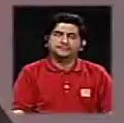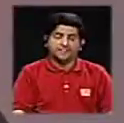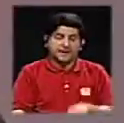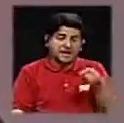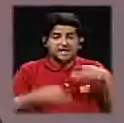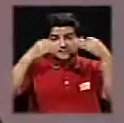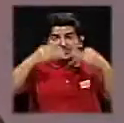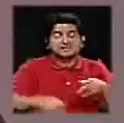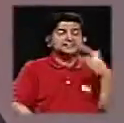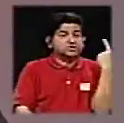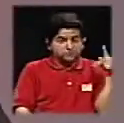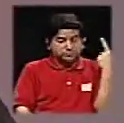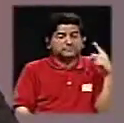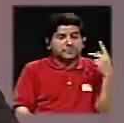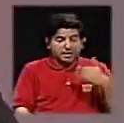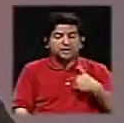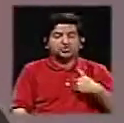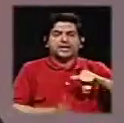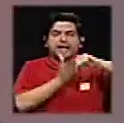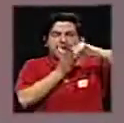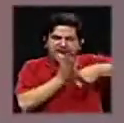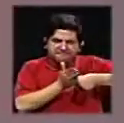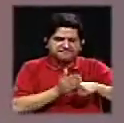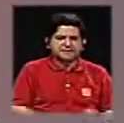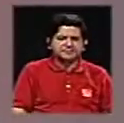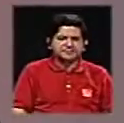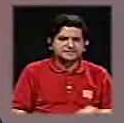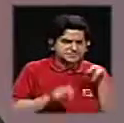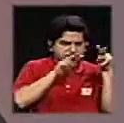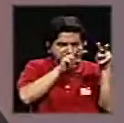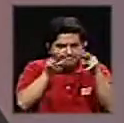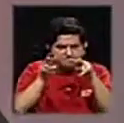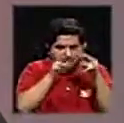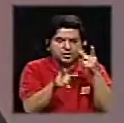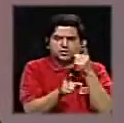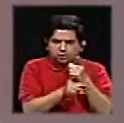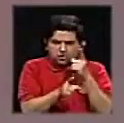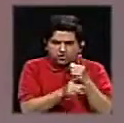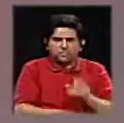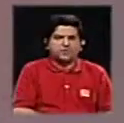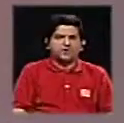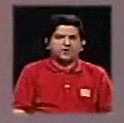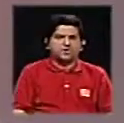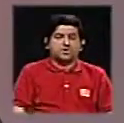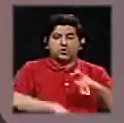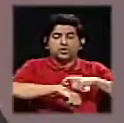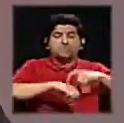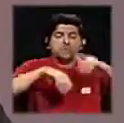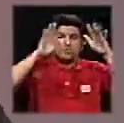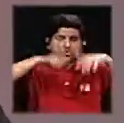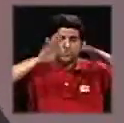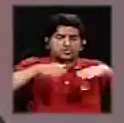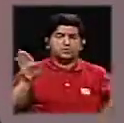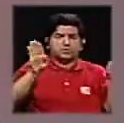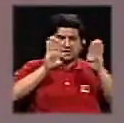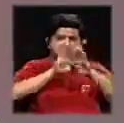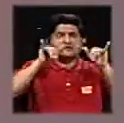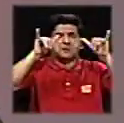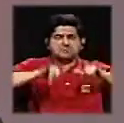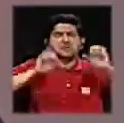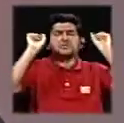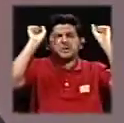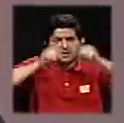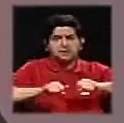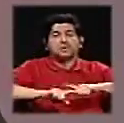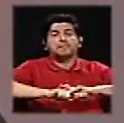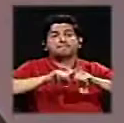una decisión arriesgada. Insisto, con un monitoreo adecuado y cerrándolo en momentos de lluvia se pudo haber mantenido la operación.